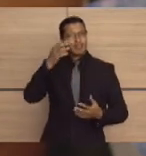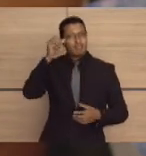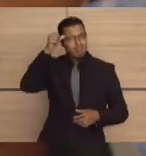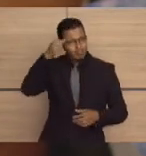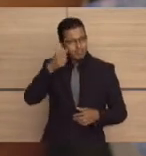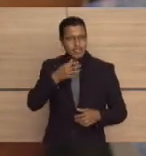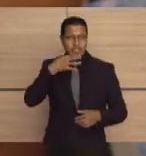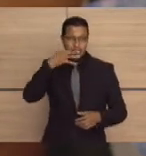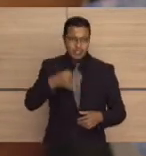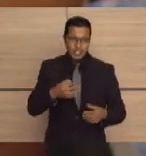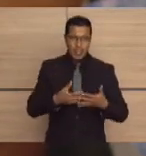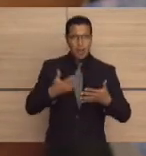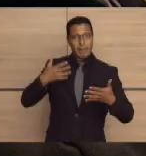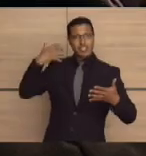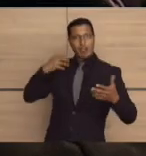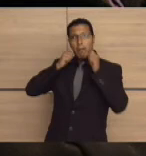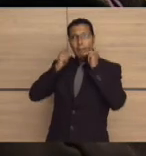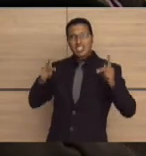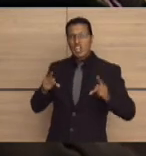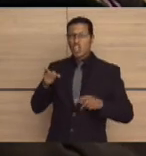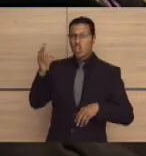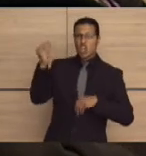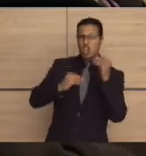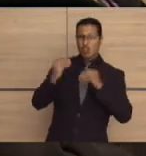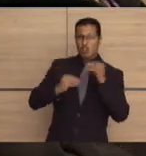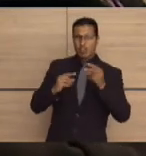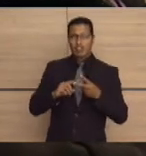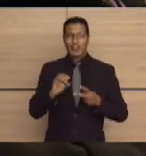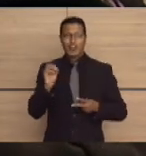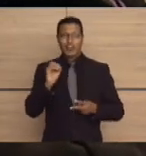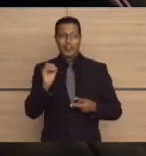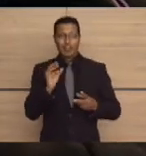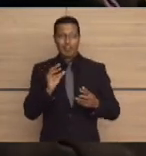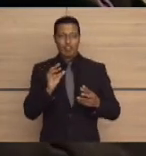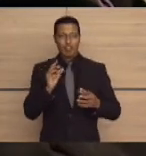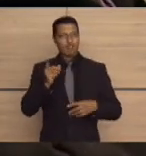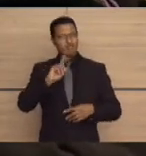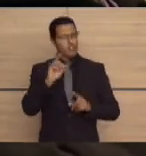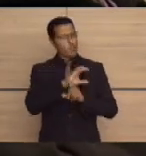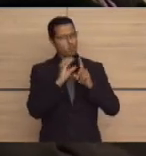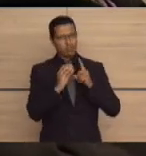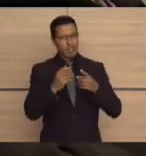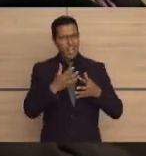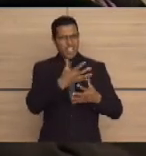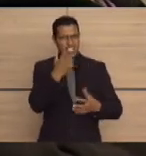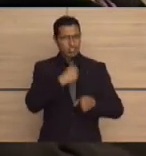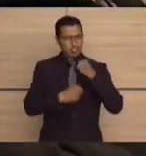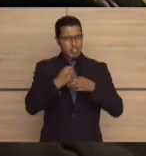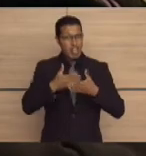humanidad y en otros casos la negación de que aquí hubiera habido cultura y